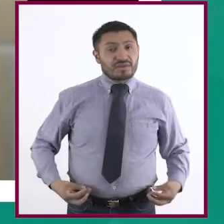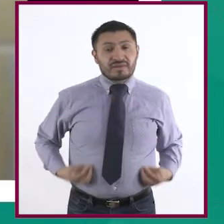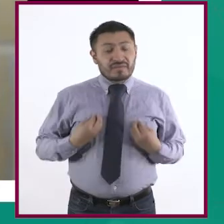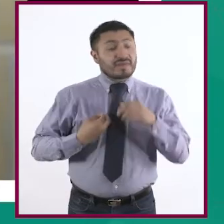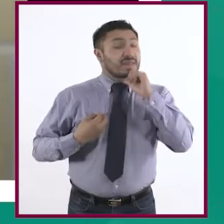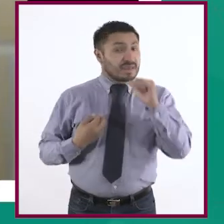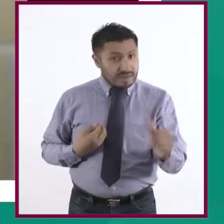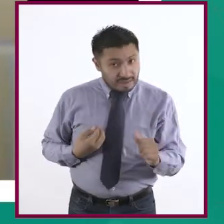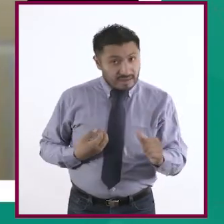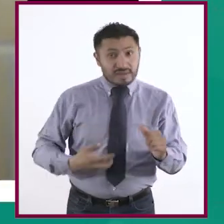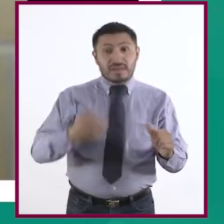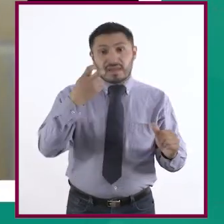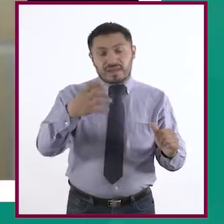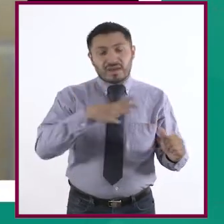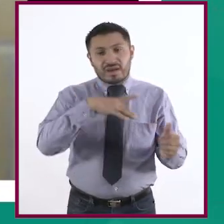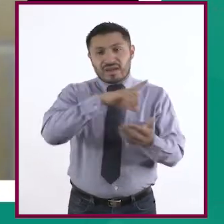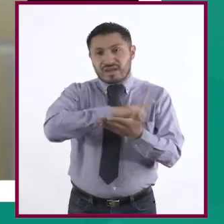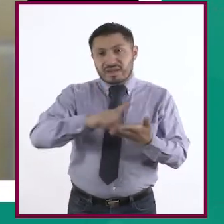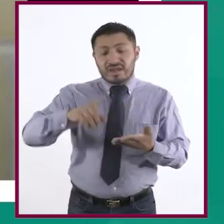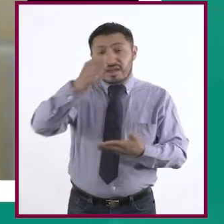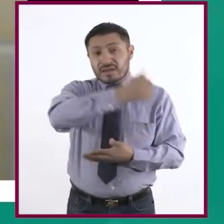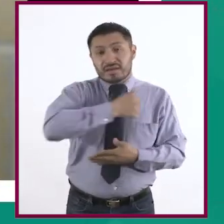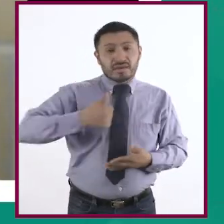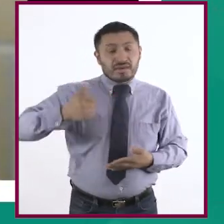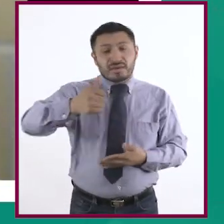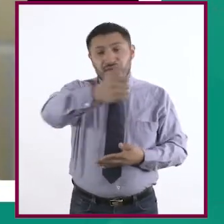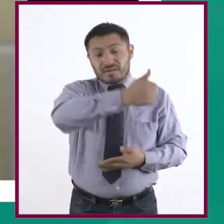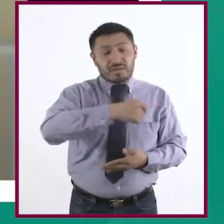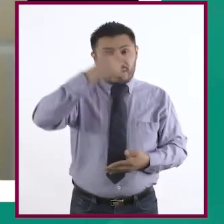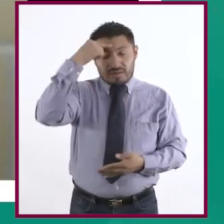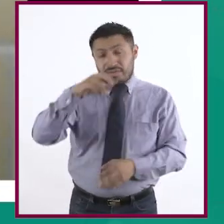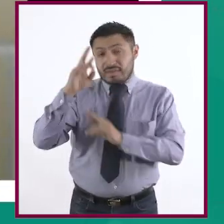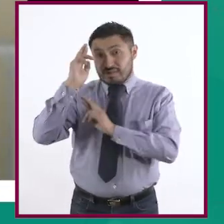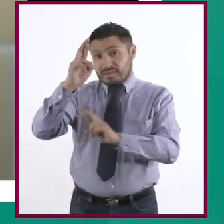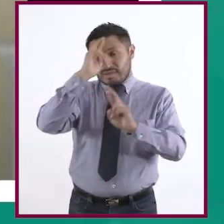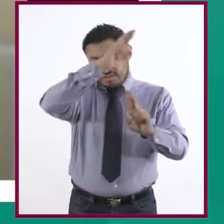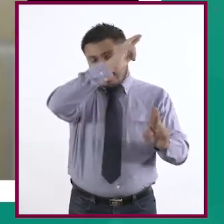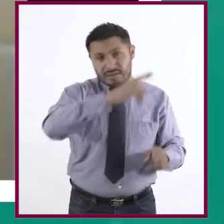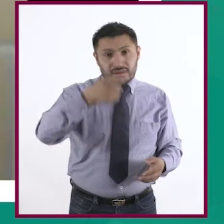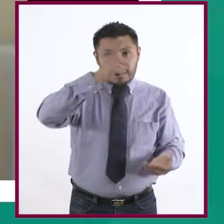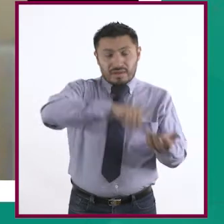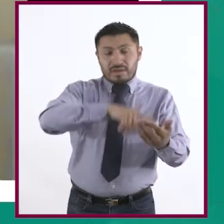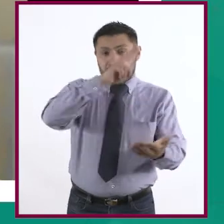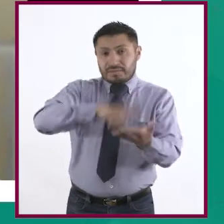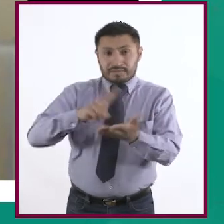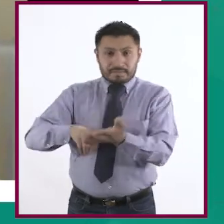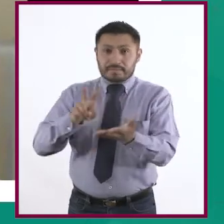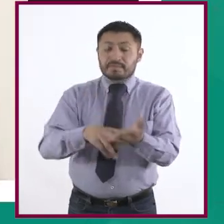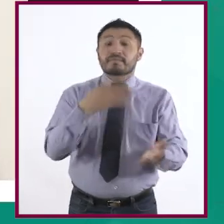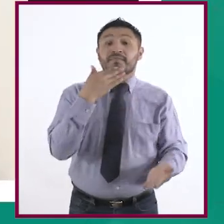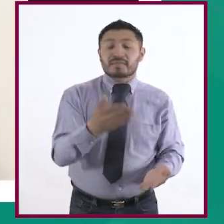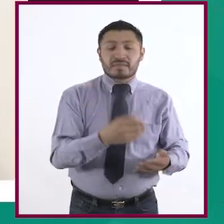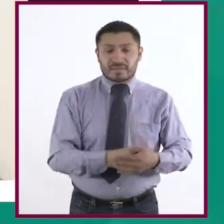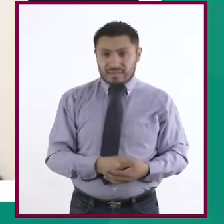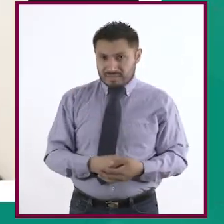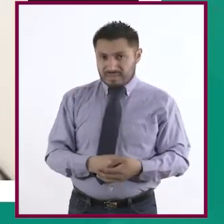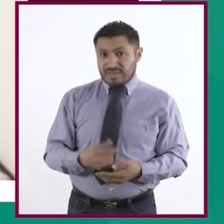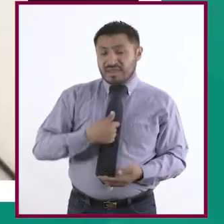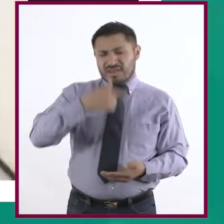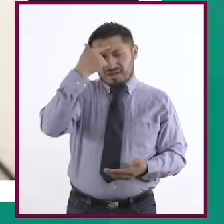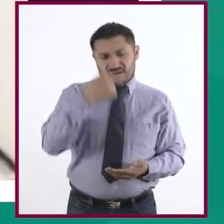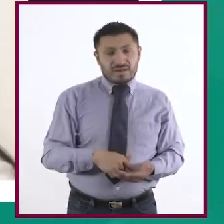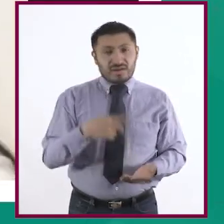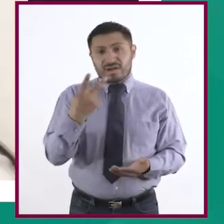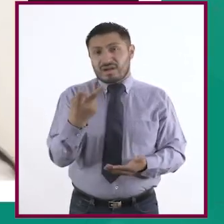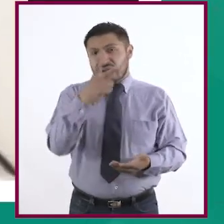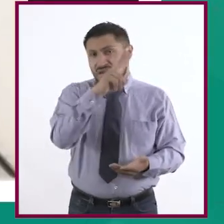la dignidad humana es el derecho que tenemos cada individuo para ser respetado y valorado como ser individual. Yo considero que ambos,